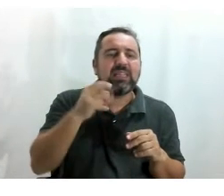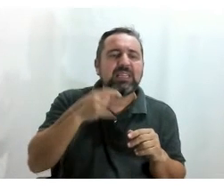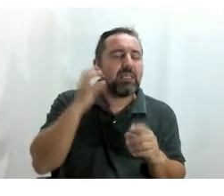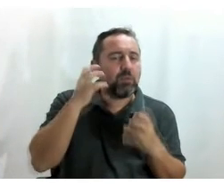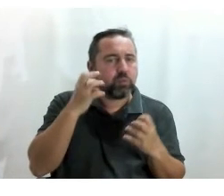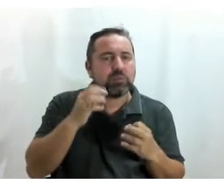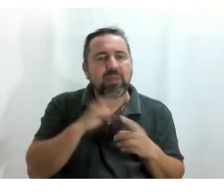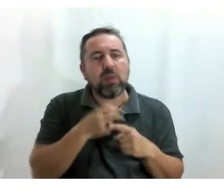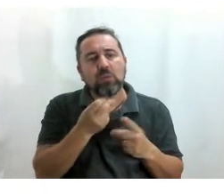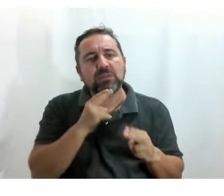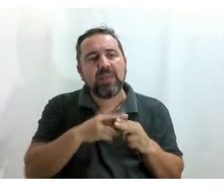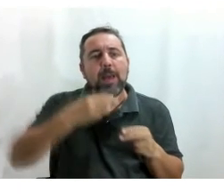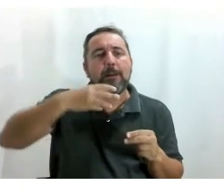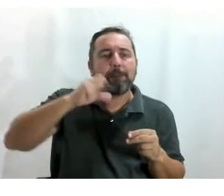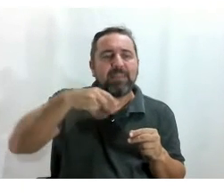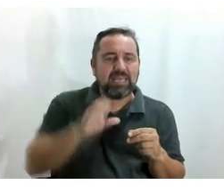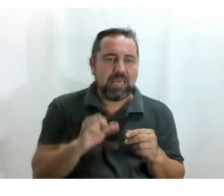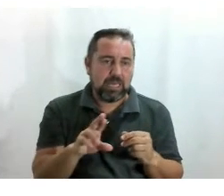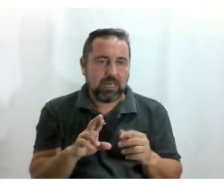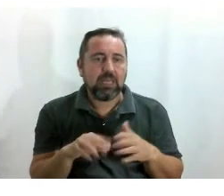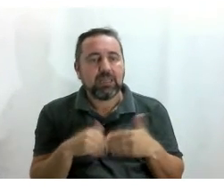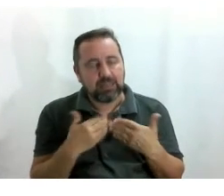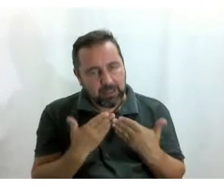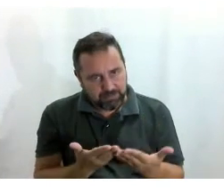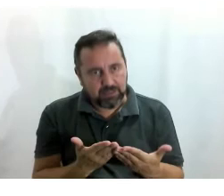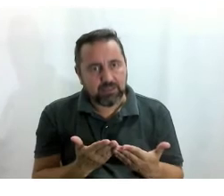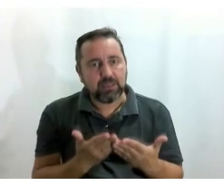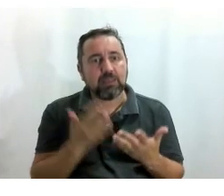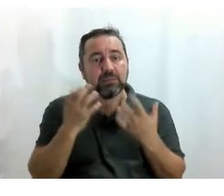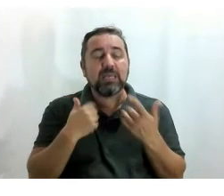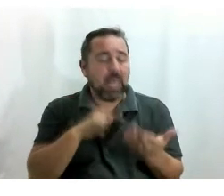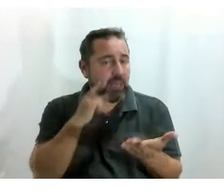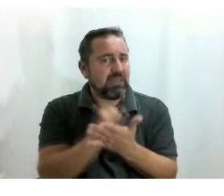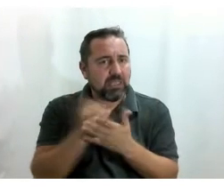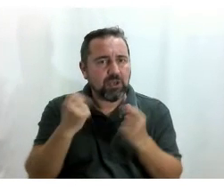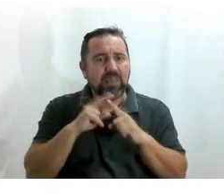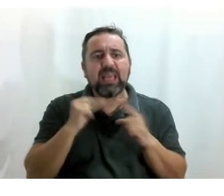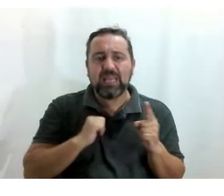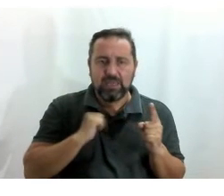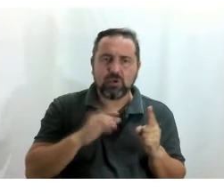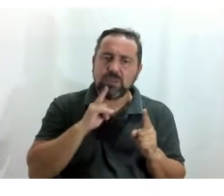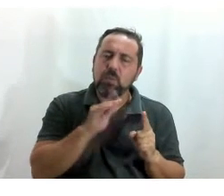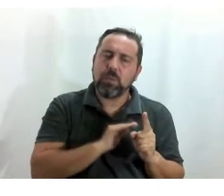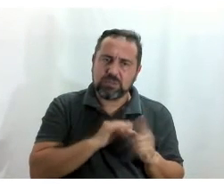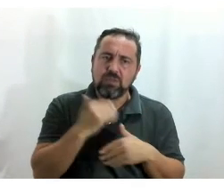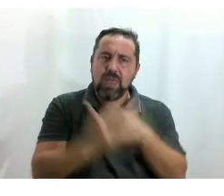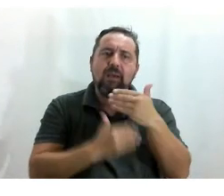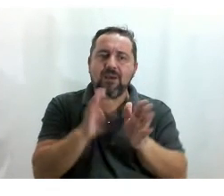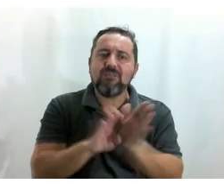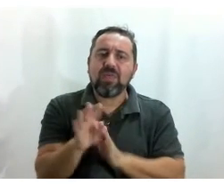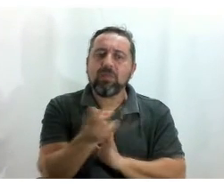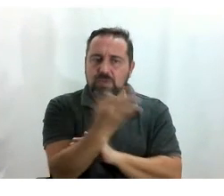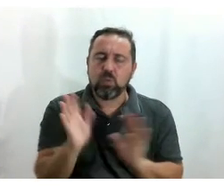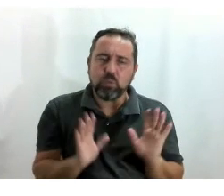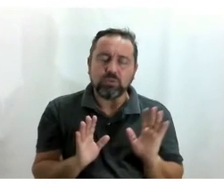o en algunos casos, por ejemplo, el Meniere también. Existen ensayos ya a nivel clínico y bastante avanzados en algunos